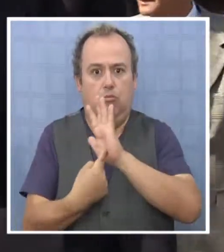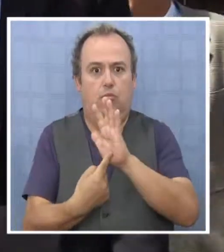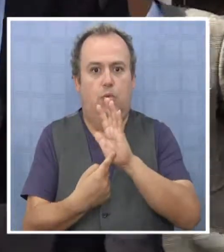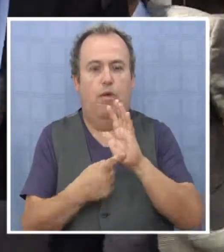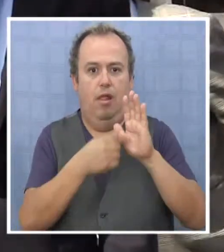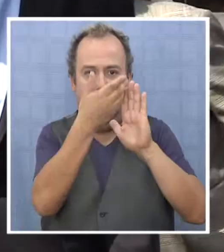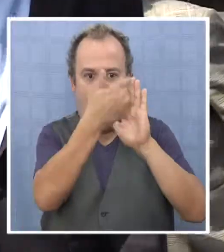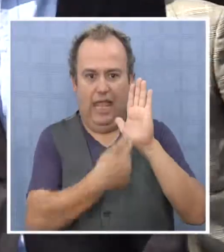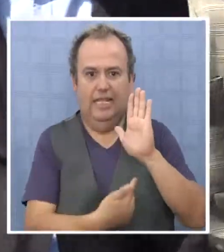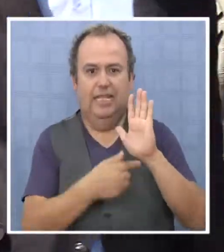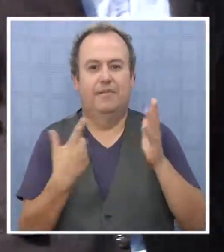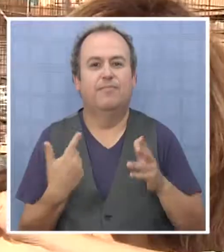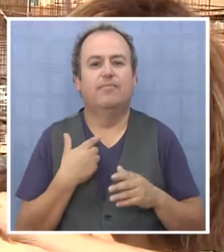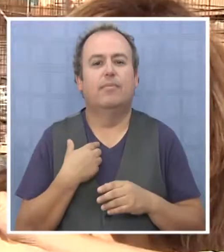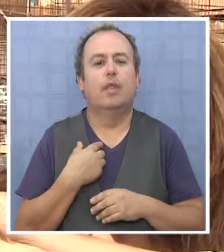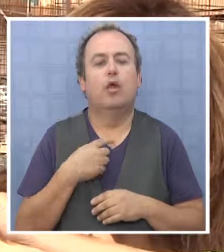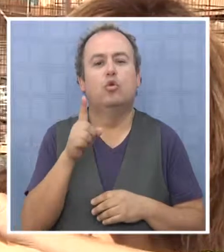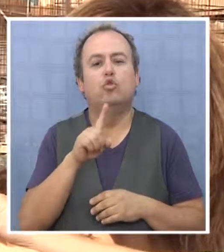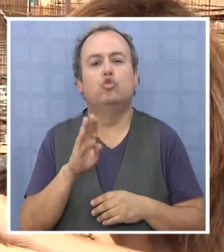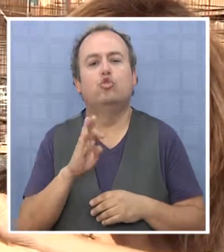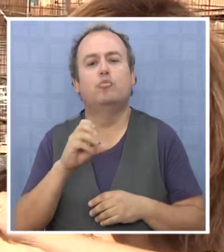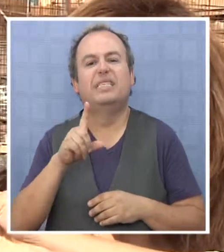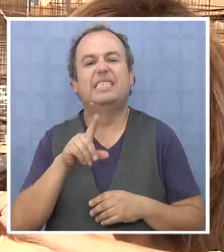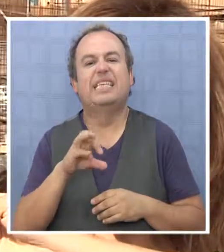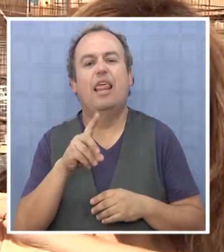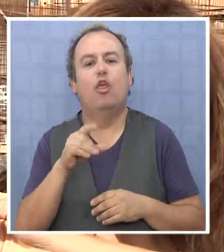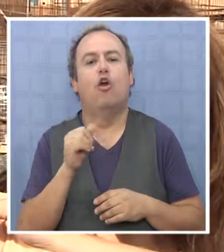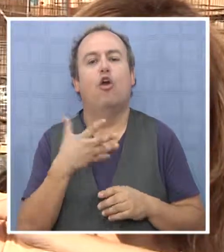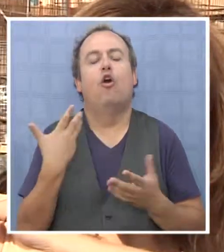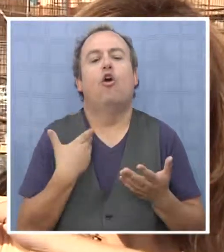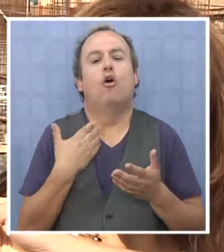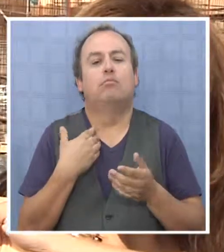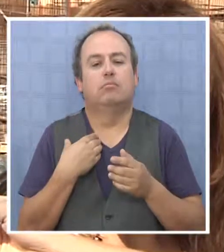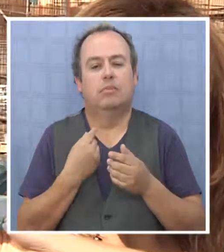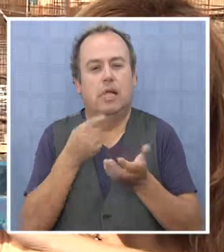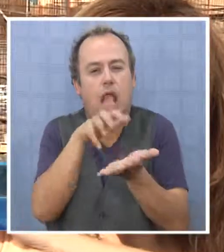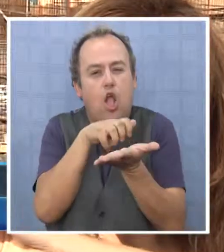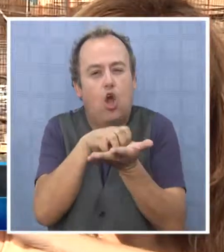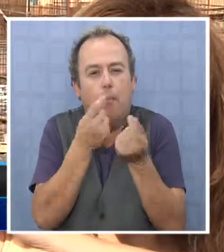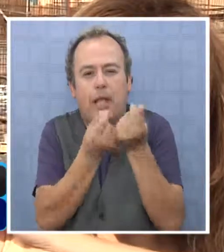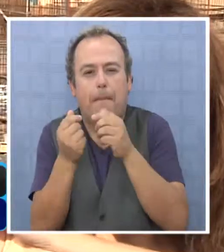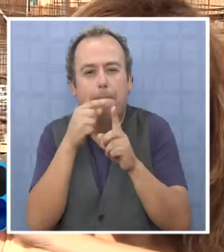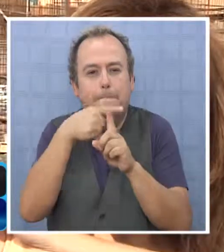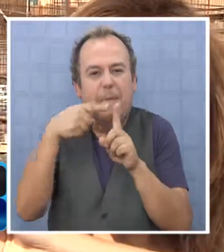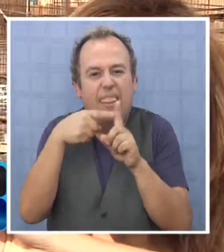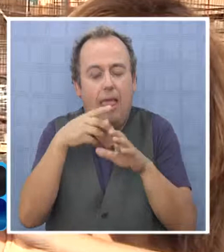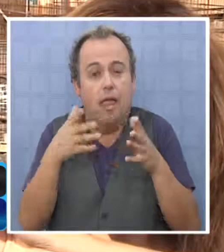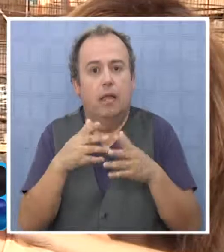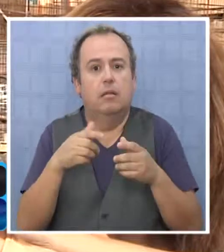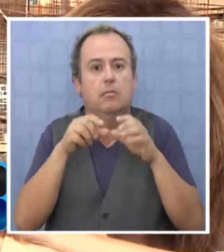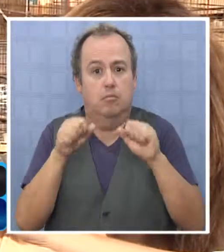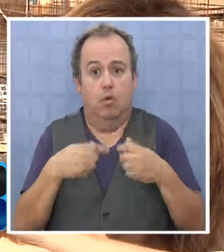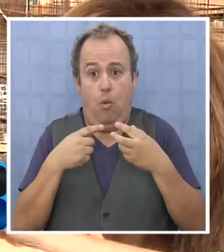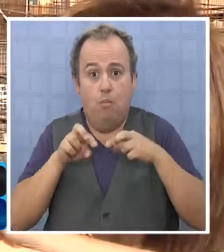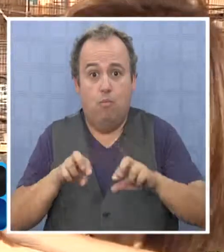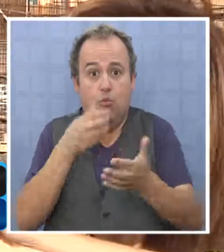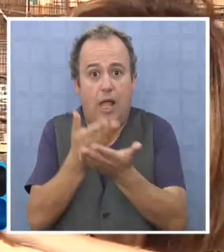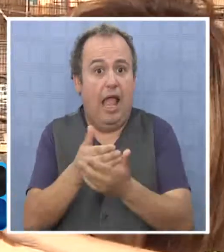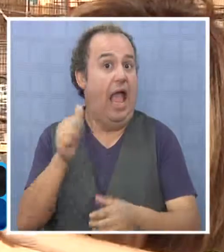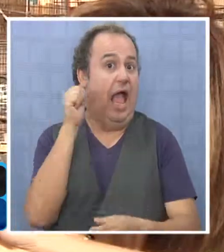ya se dieron a conocer el subsidio de la clase media que ha sido muy exitoso y que aprovecho de decirle familias que postularon que